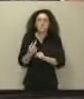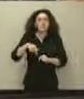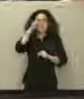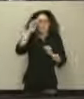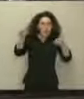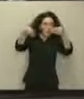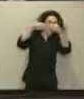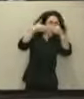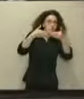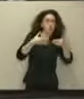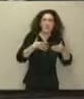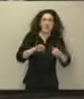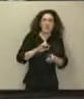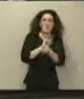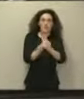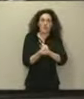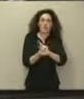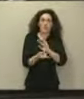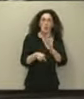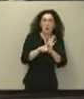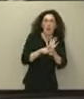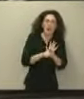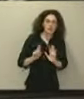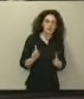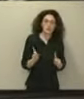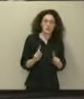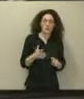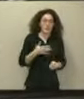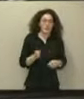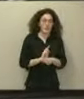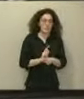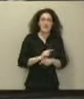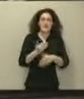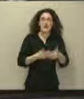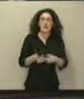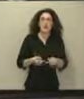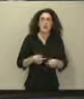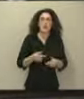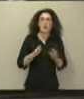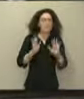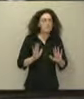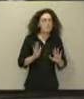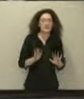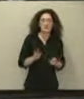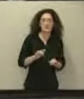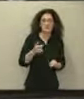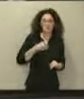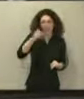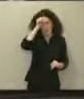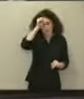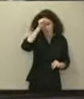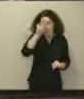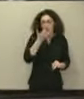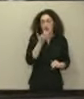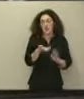ninguna posibilidad de modificación legal que pueda agilizar el procedimiento pero desde luego a nosotros nos parece que donde sigue